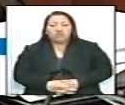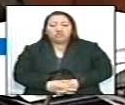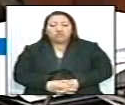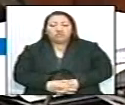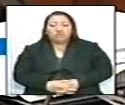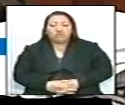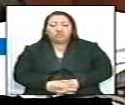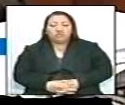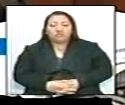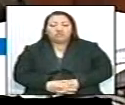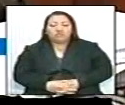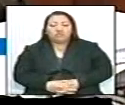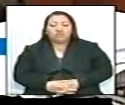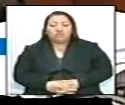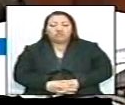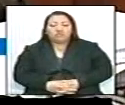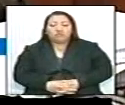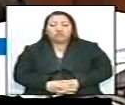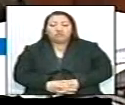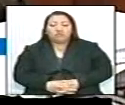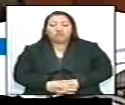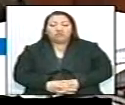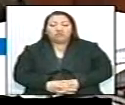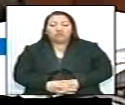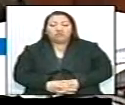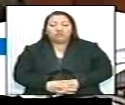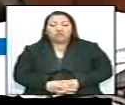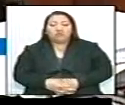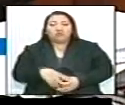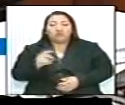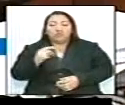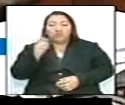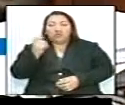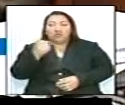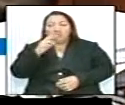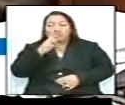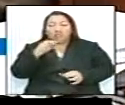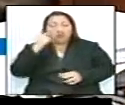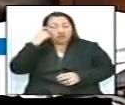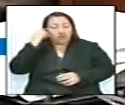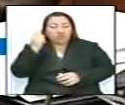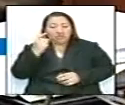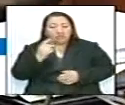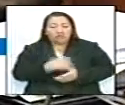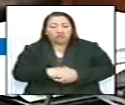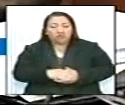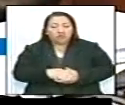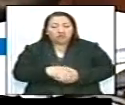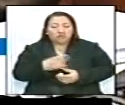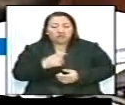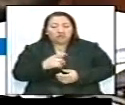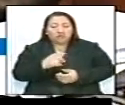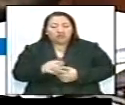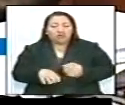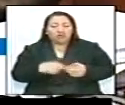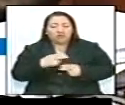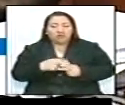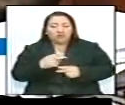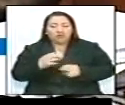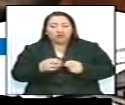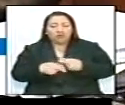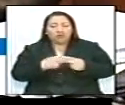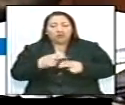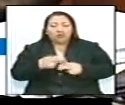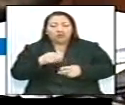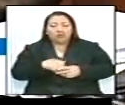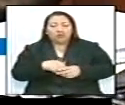por la cual este país está atrasado. ¿O creen que el pueblo no sabe? Sabe perfectamente, señor presidente del Jurado Nacional